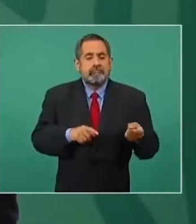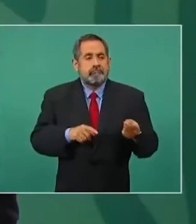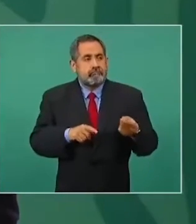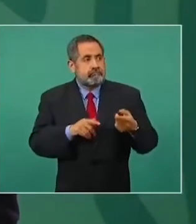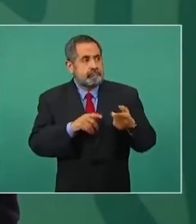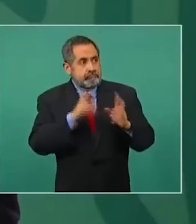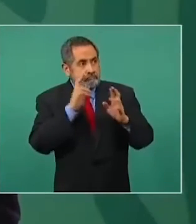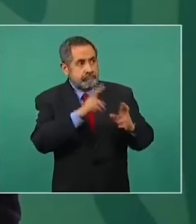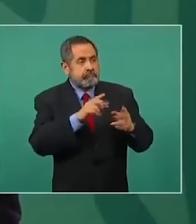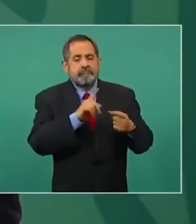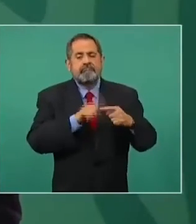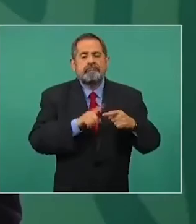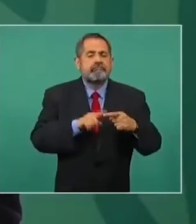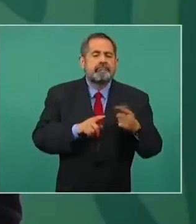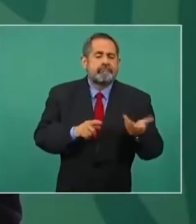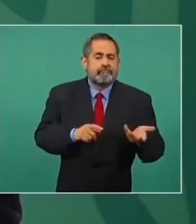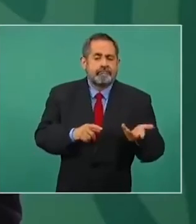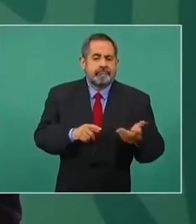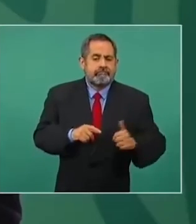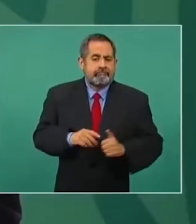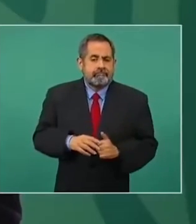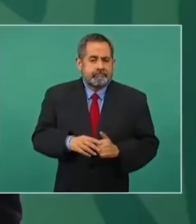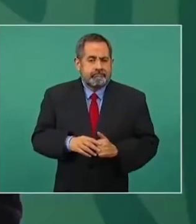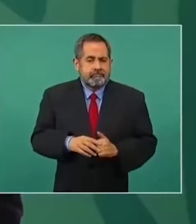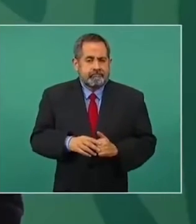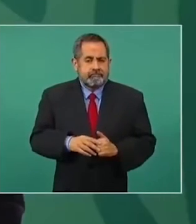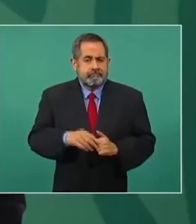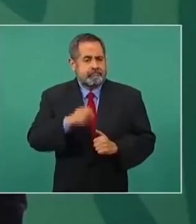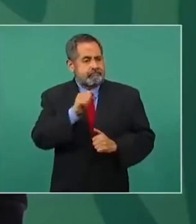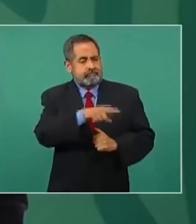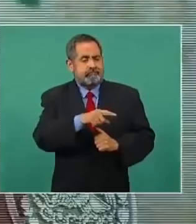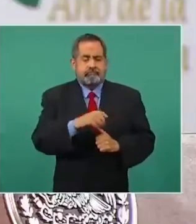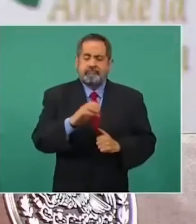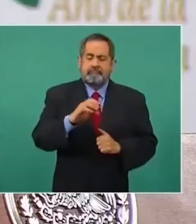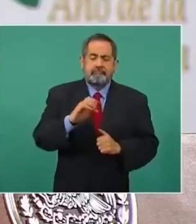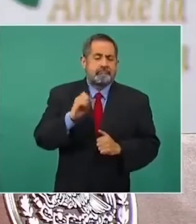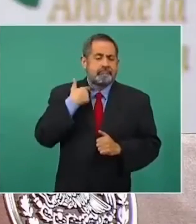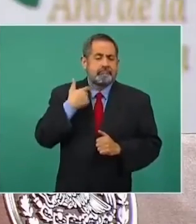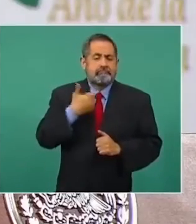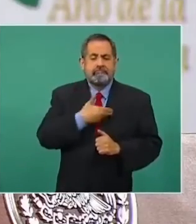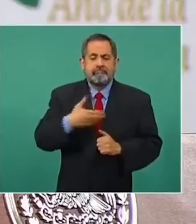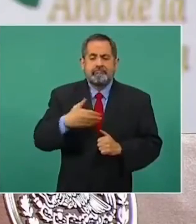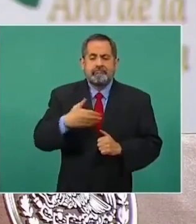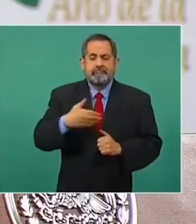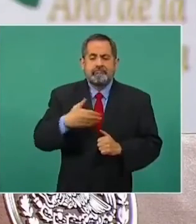a Carlos Salinas de Gortari.